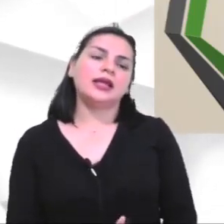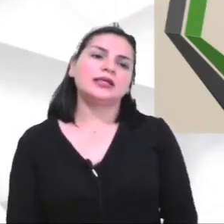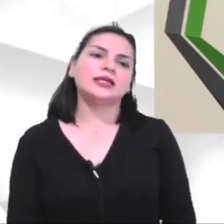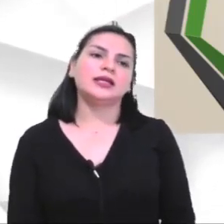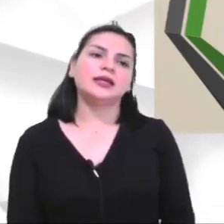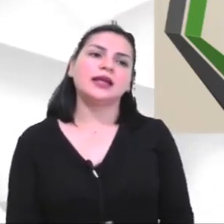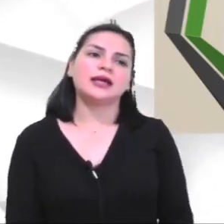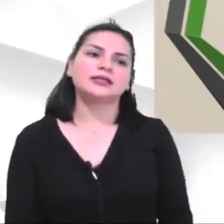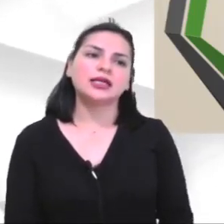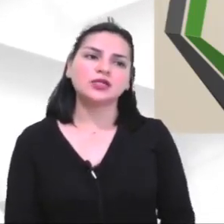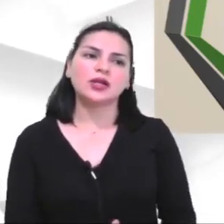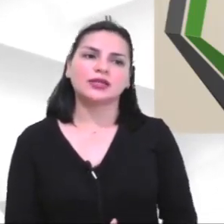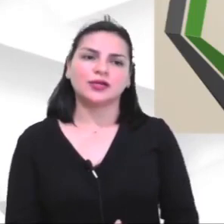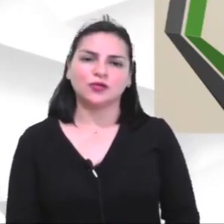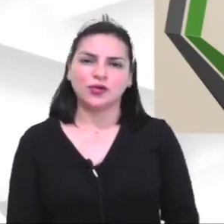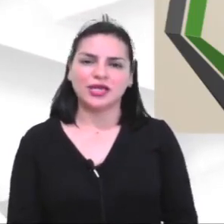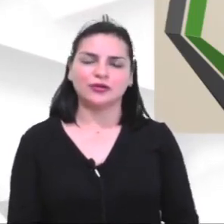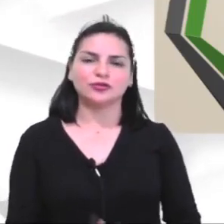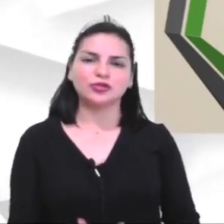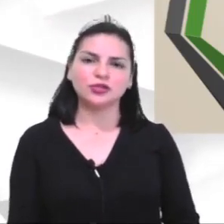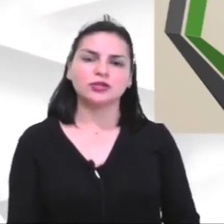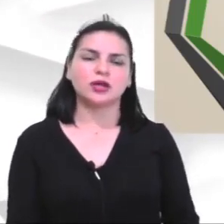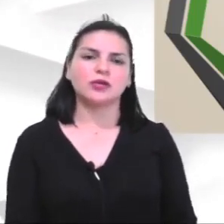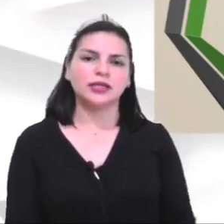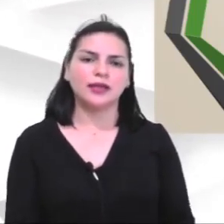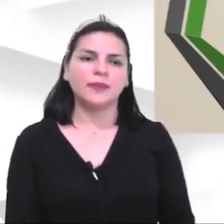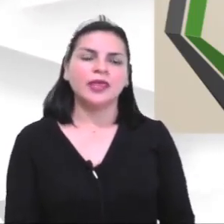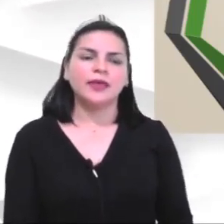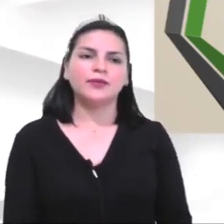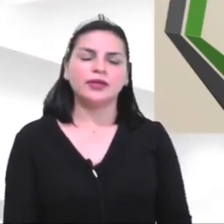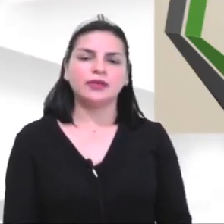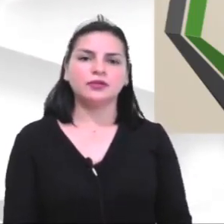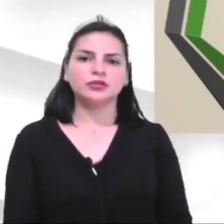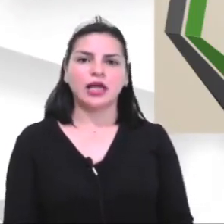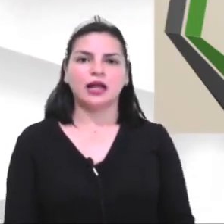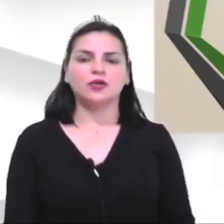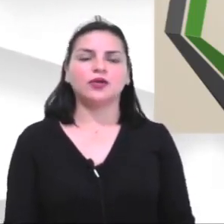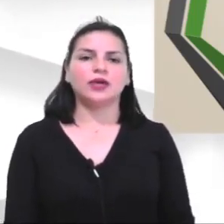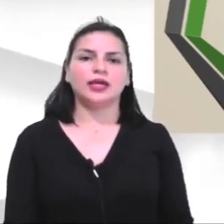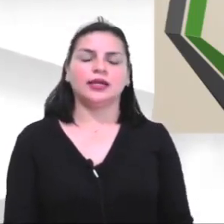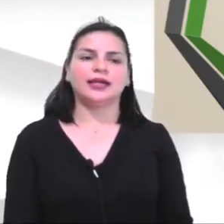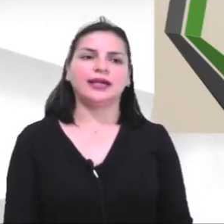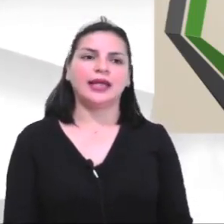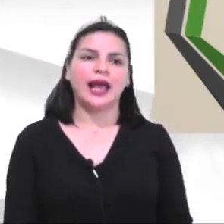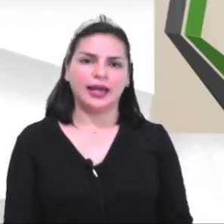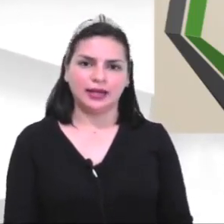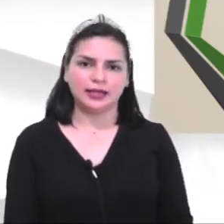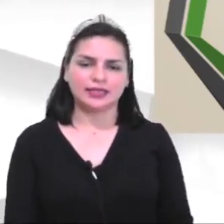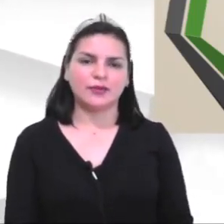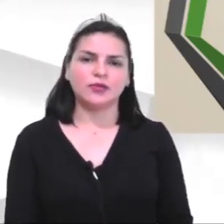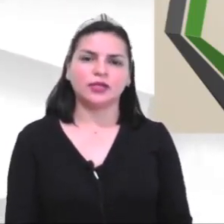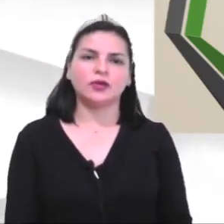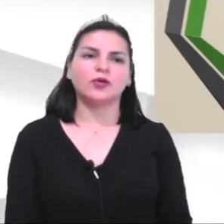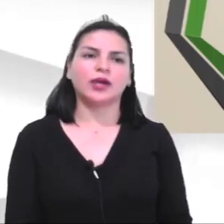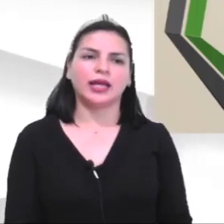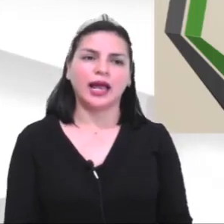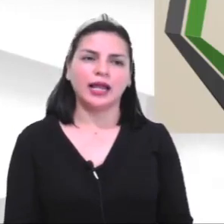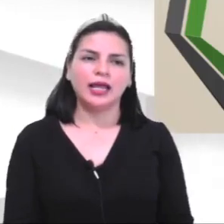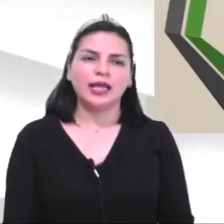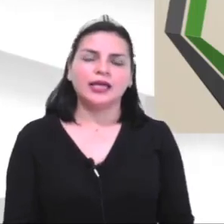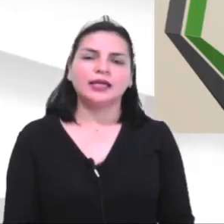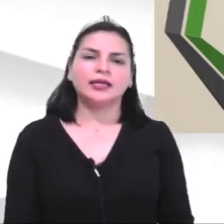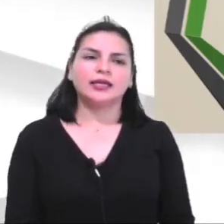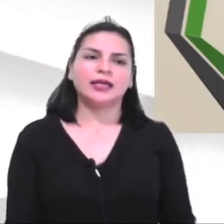y en la siguiente, el acceso a la tecnología. Nosotros ahorita vivimos algo real, estamos viendo algo